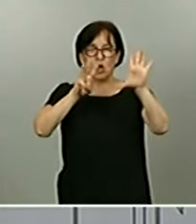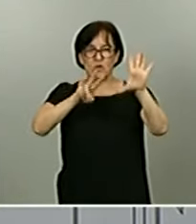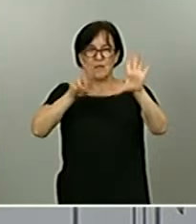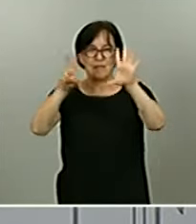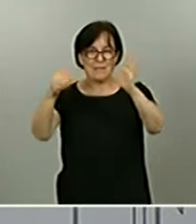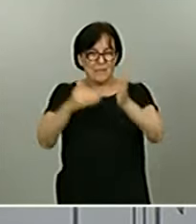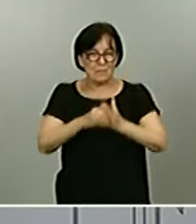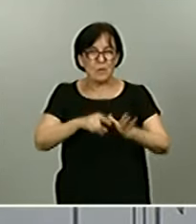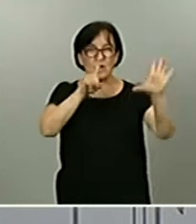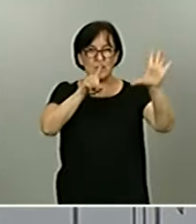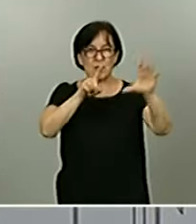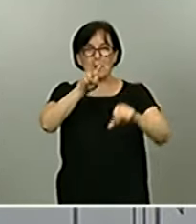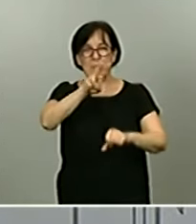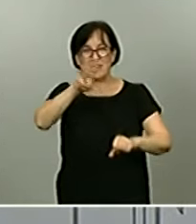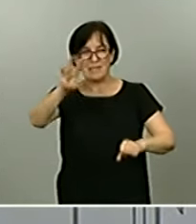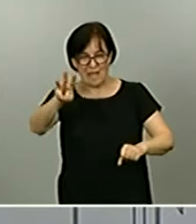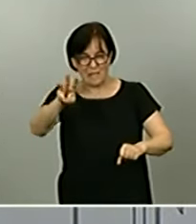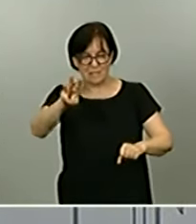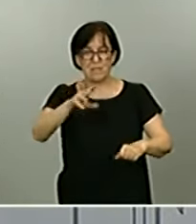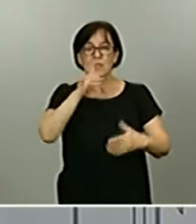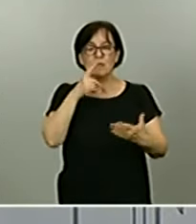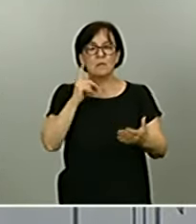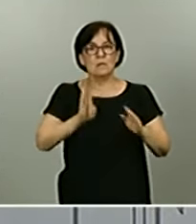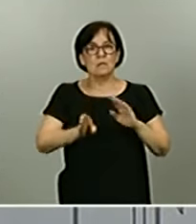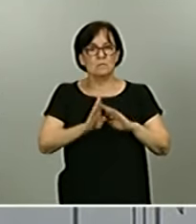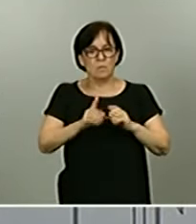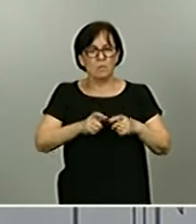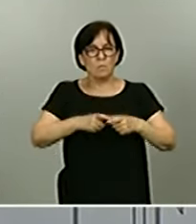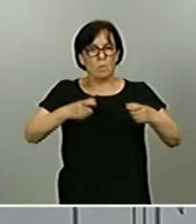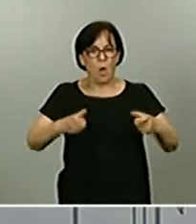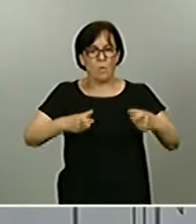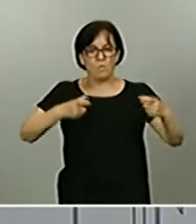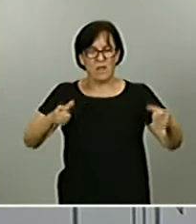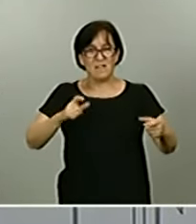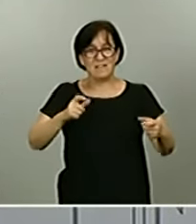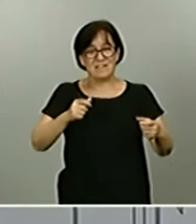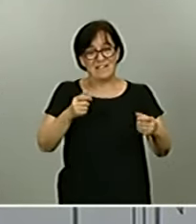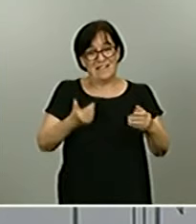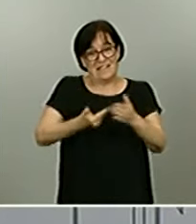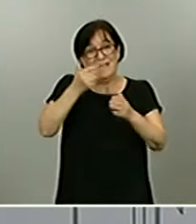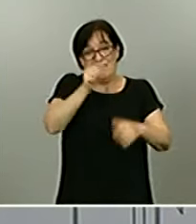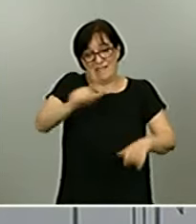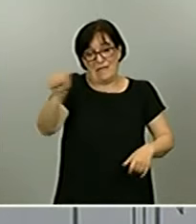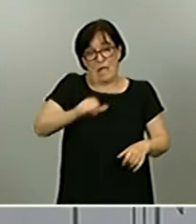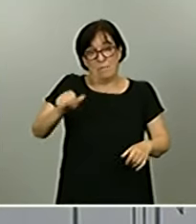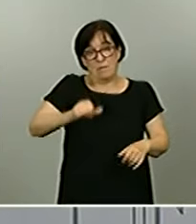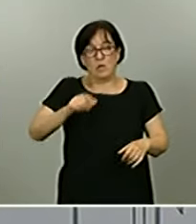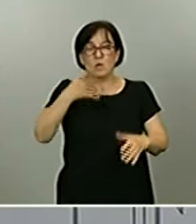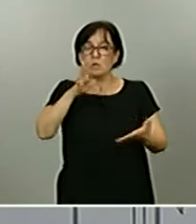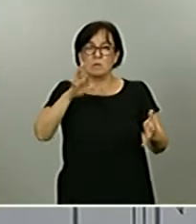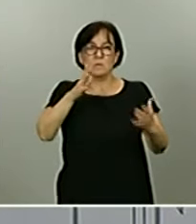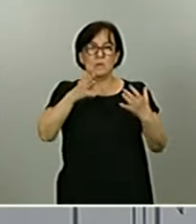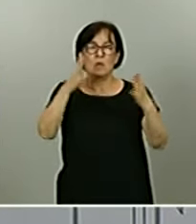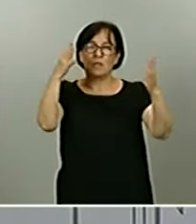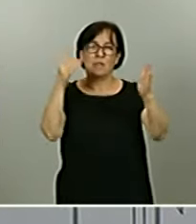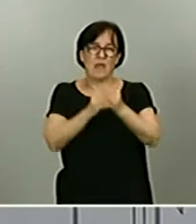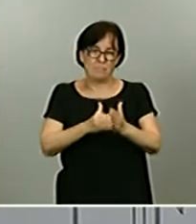387.623 casos y que mantiene incrementos, como lleva ya varias semanas, no muy lejos de los 10.000 nuevos casos diarios.